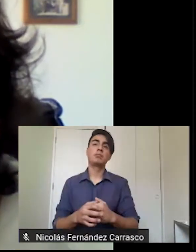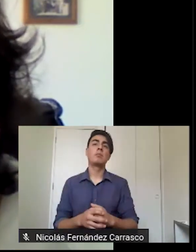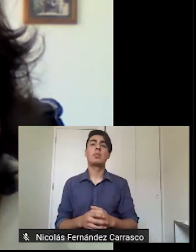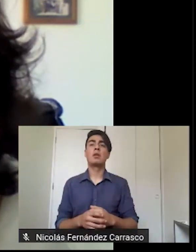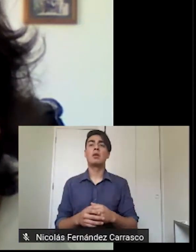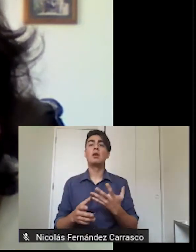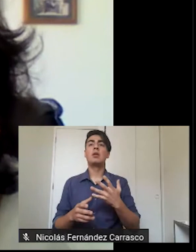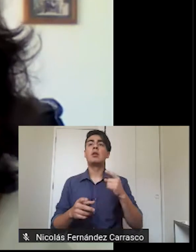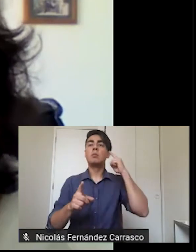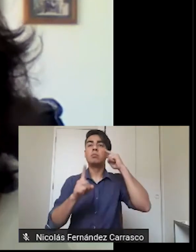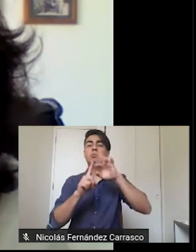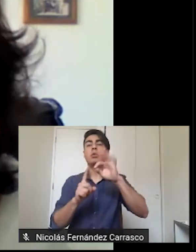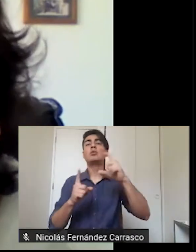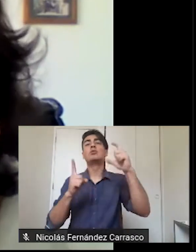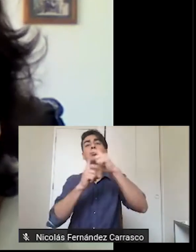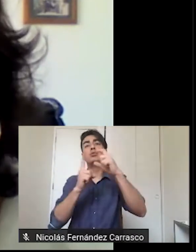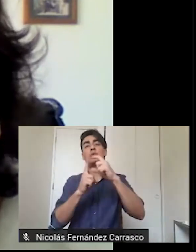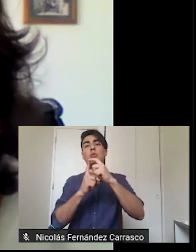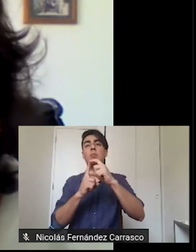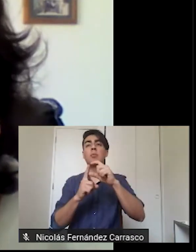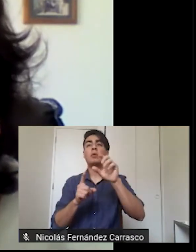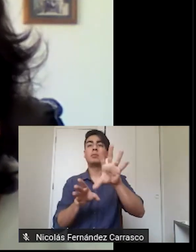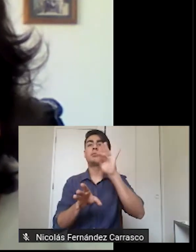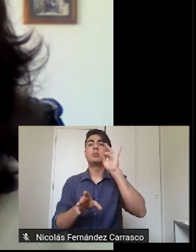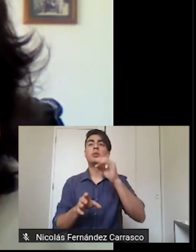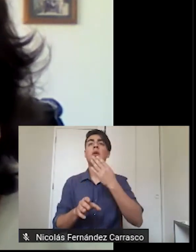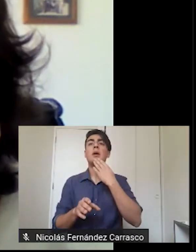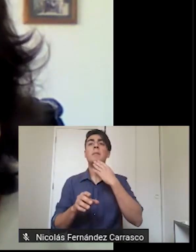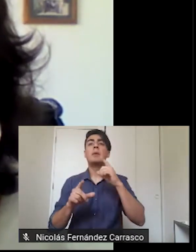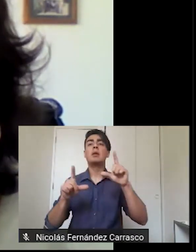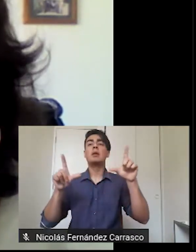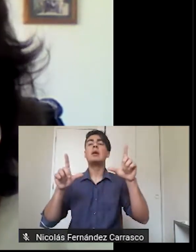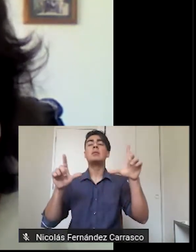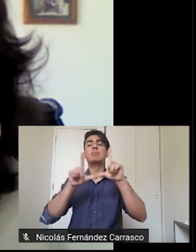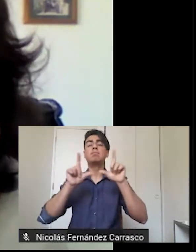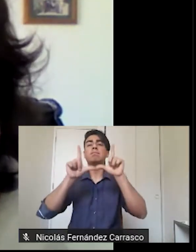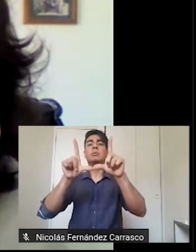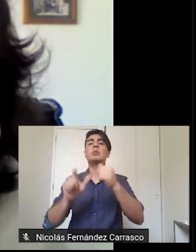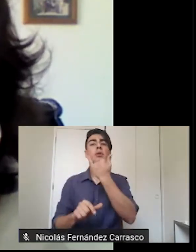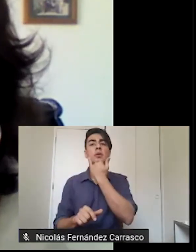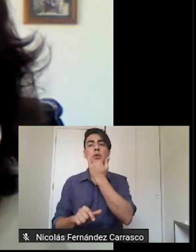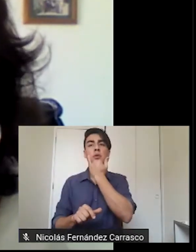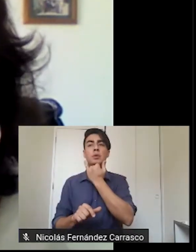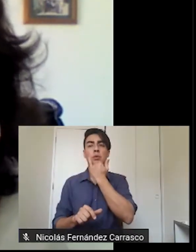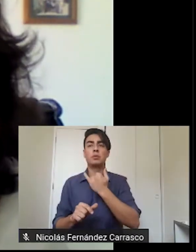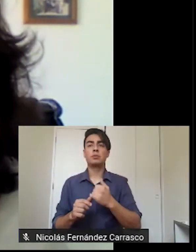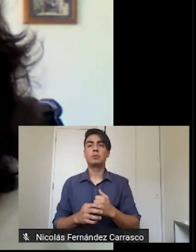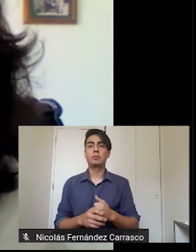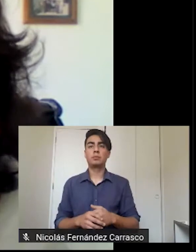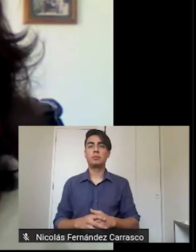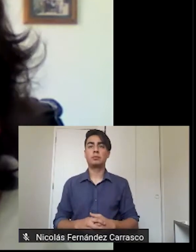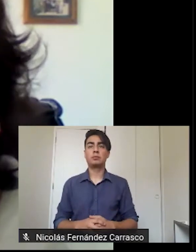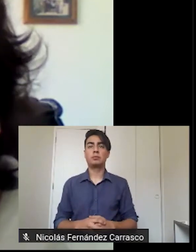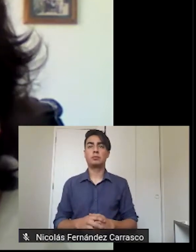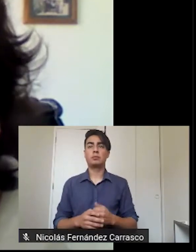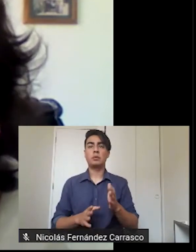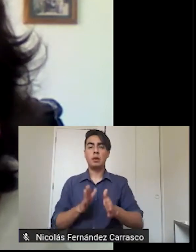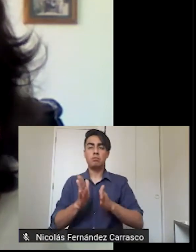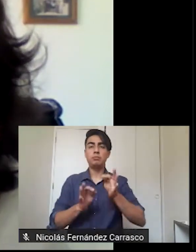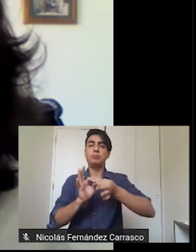¿no es cierto?, vía Zoom, o también siguiendo la señal vía YouTube, ¿no es cierto?, que está transmitiendo en este minuto en lengua de